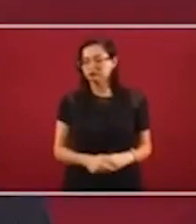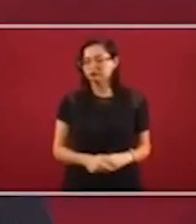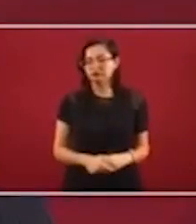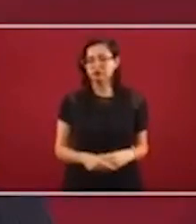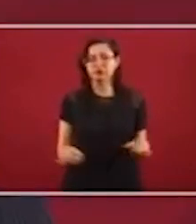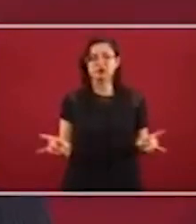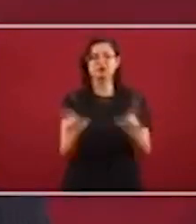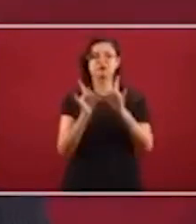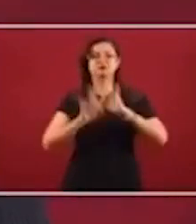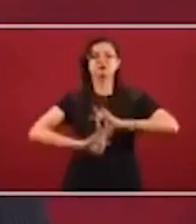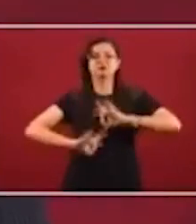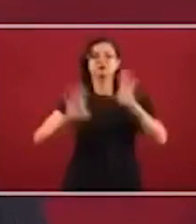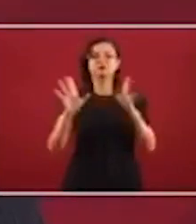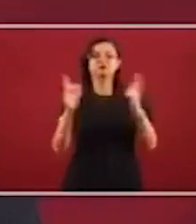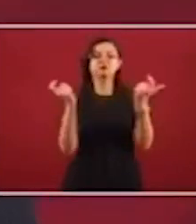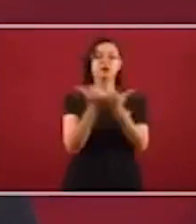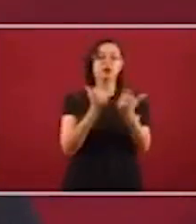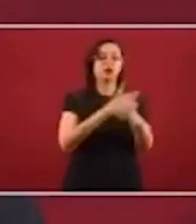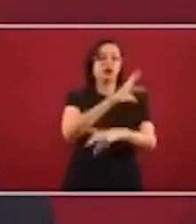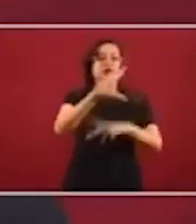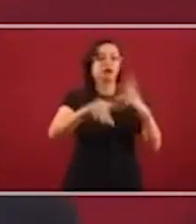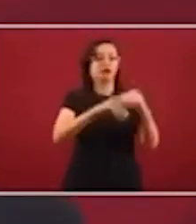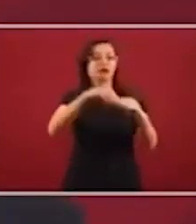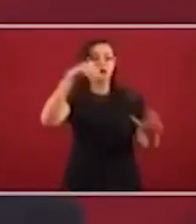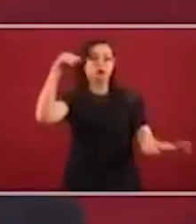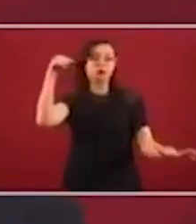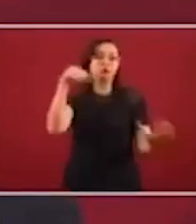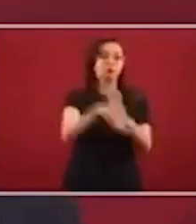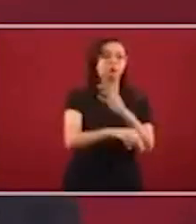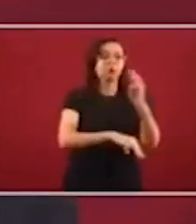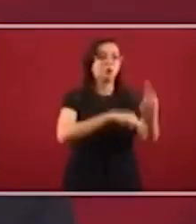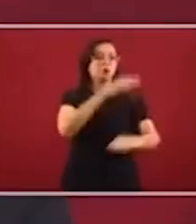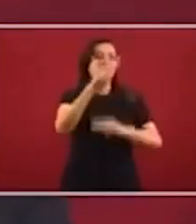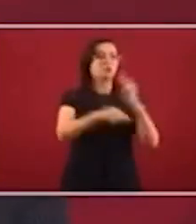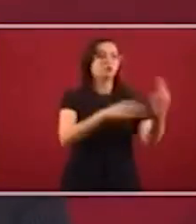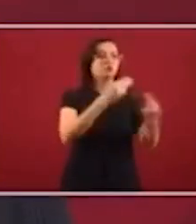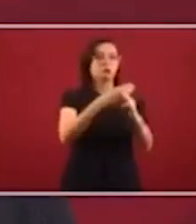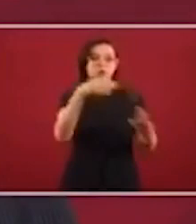financiera? Lo que hacía el gobierno era pedir prestado,